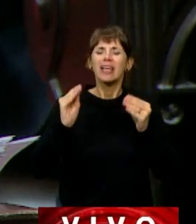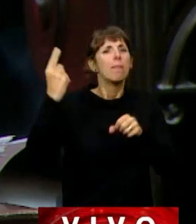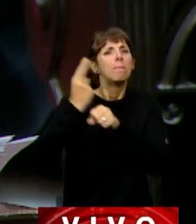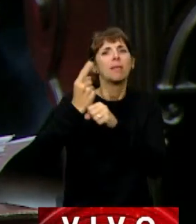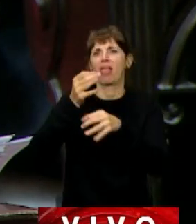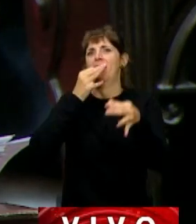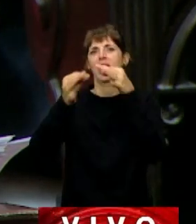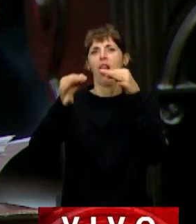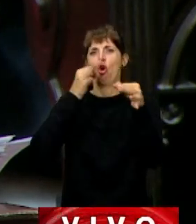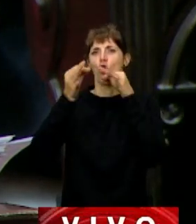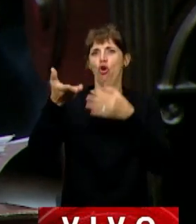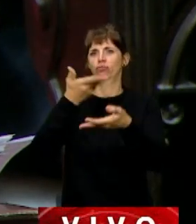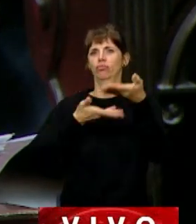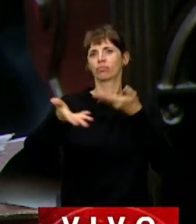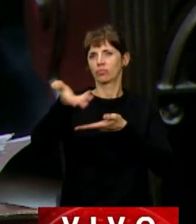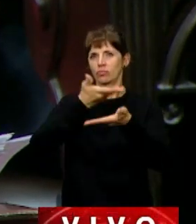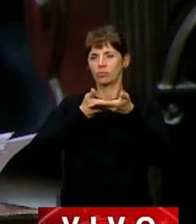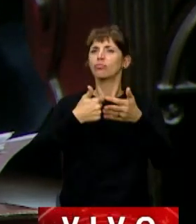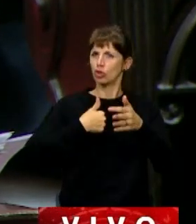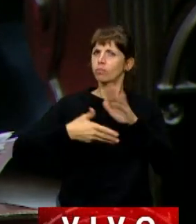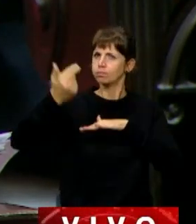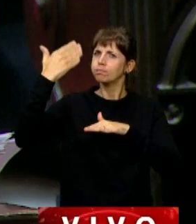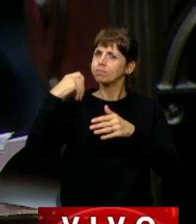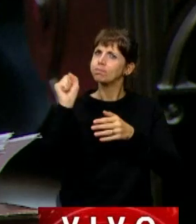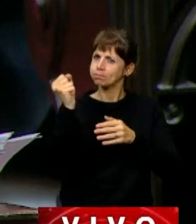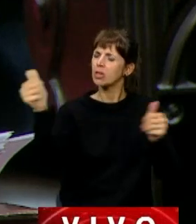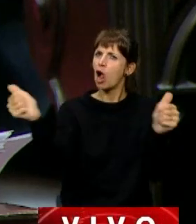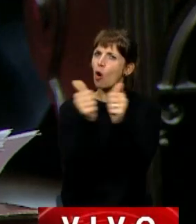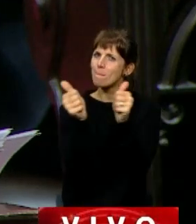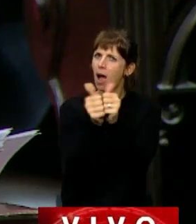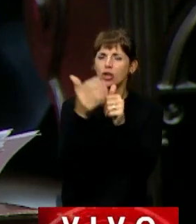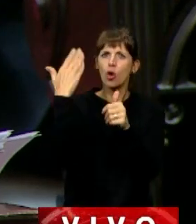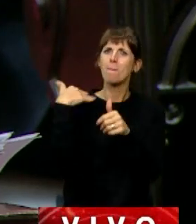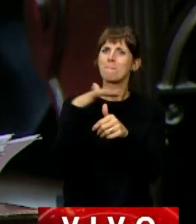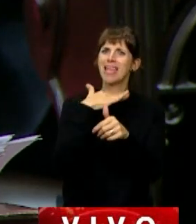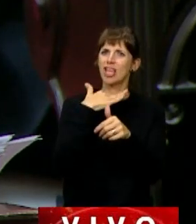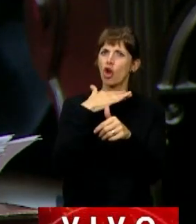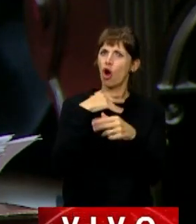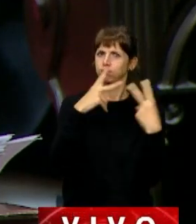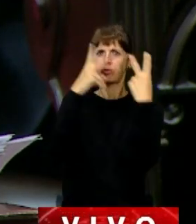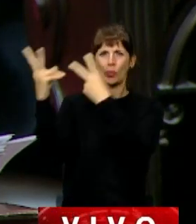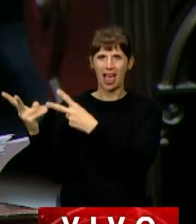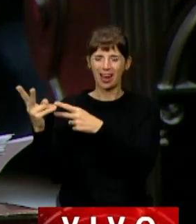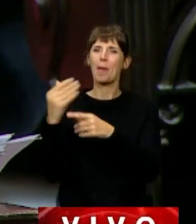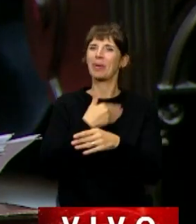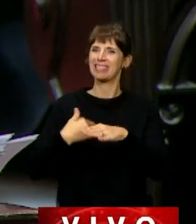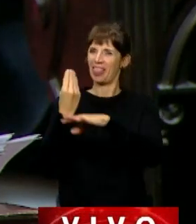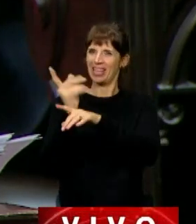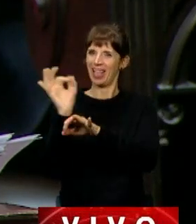también. Y yo lo he acompañado cuando en México, antes de asumir la presidencia,